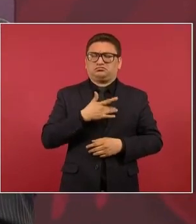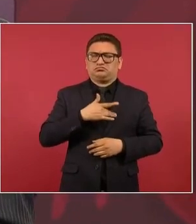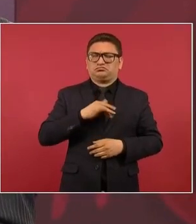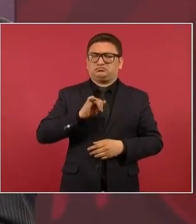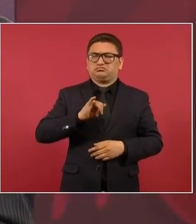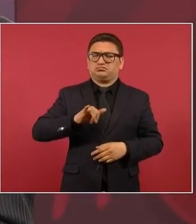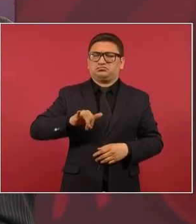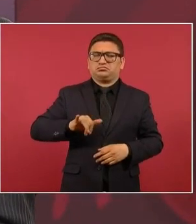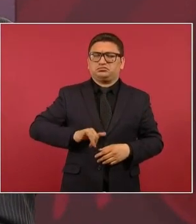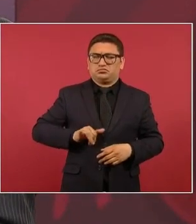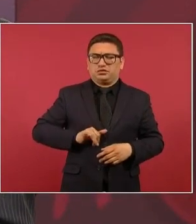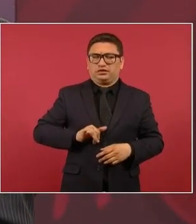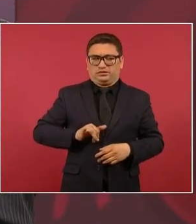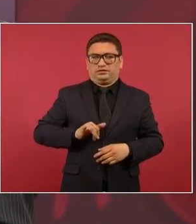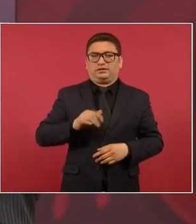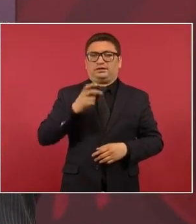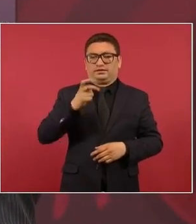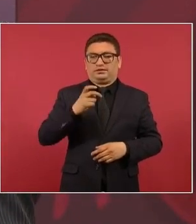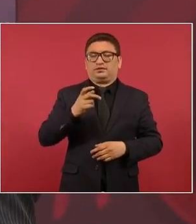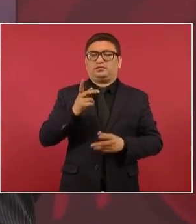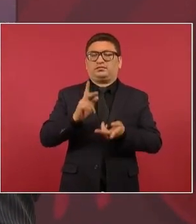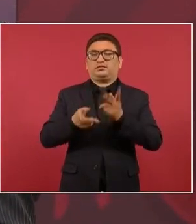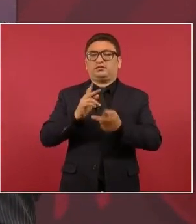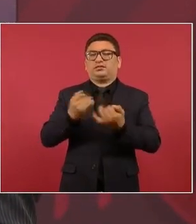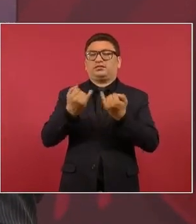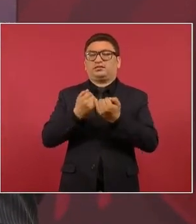interesado. Hablamos del Tren Maya.